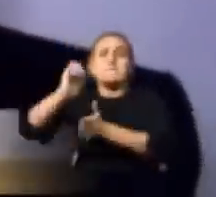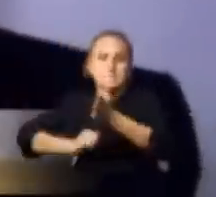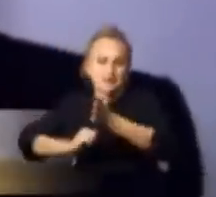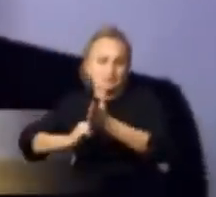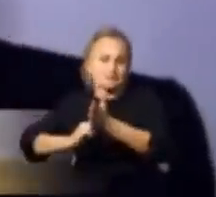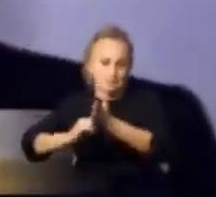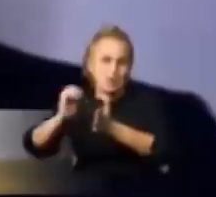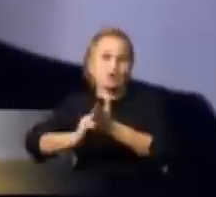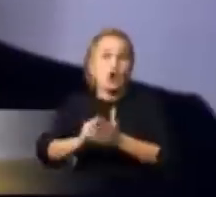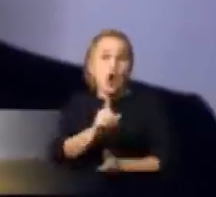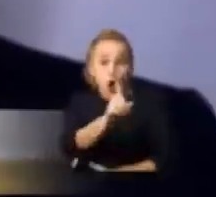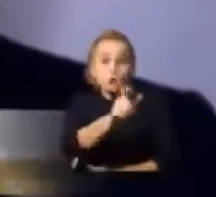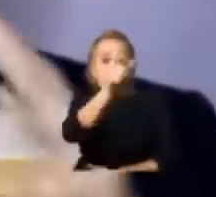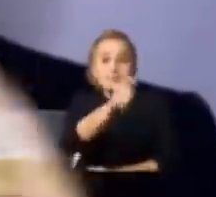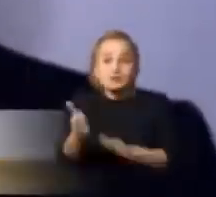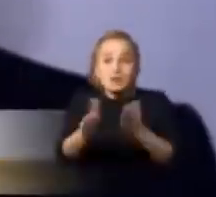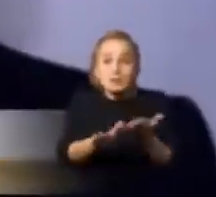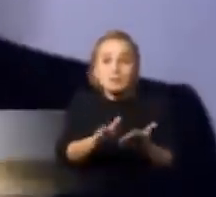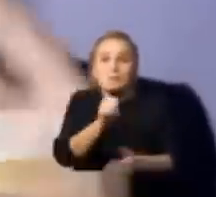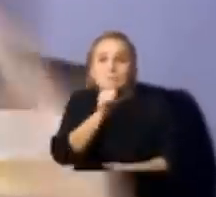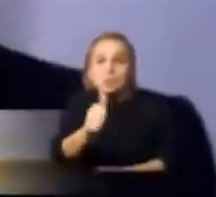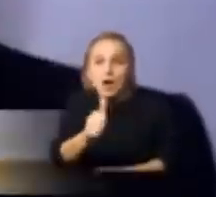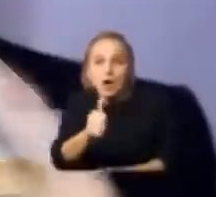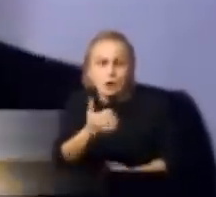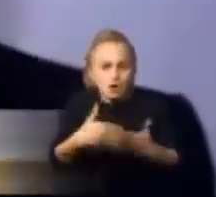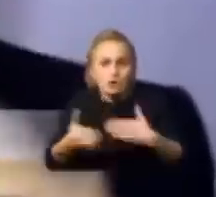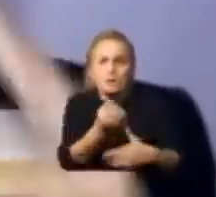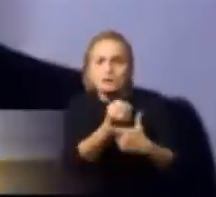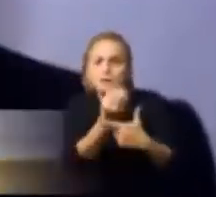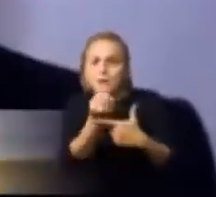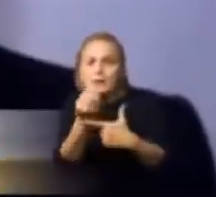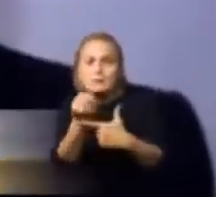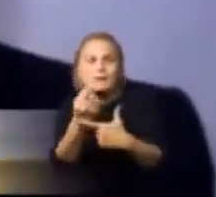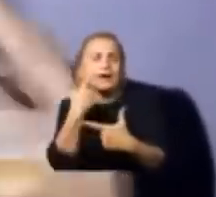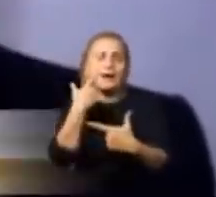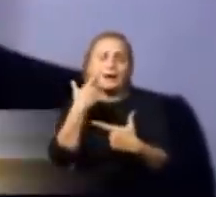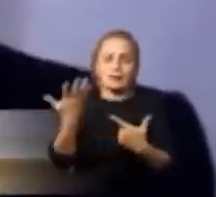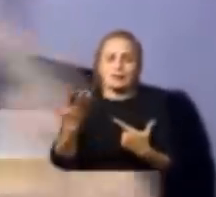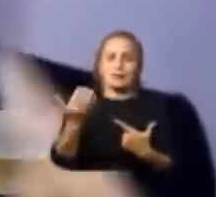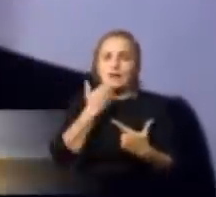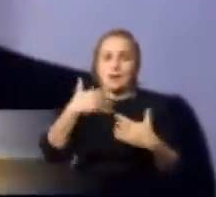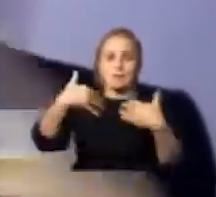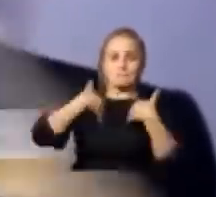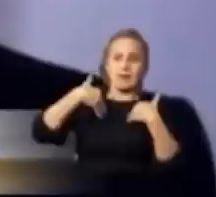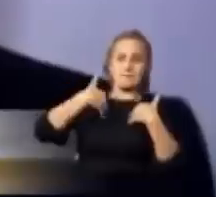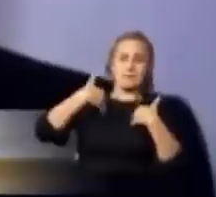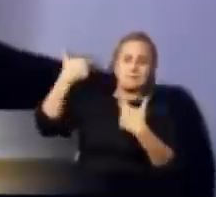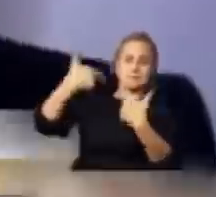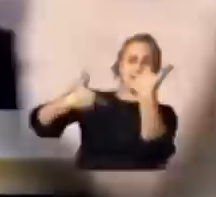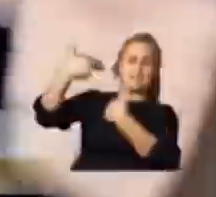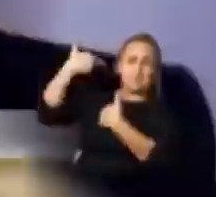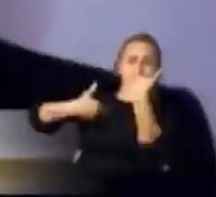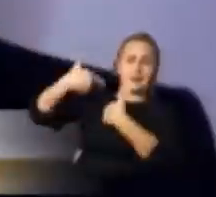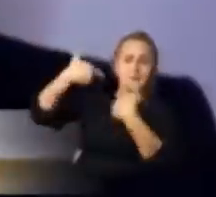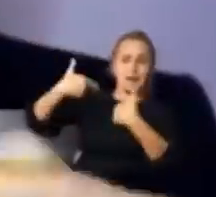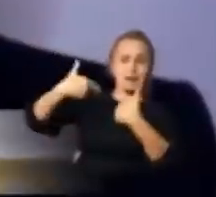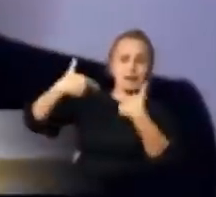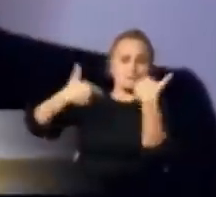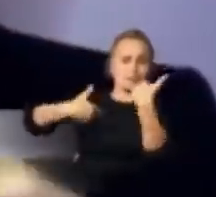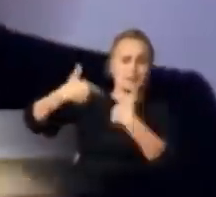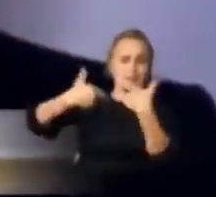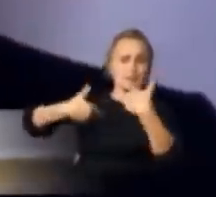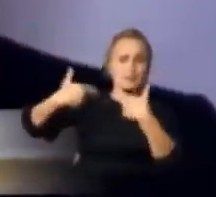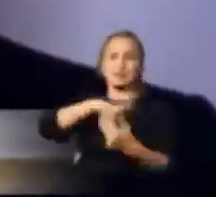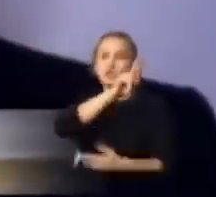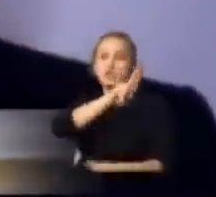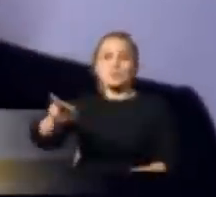Bueno, es que uno ya es muy grave. Cualquier número de civiles que estén reclamando que sea víctima de disparos de la fuerza pública es